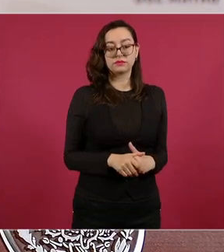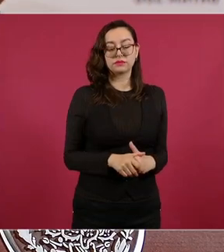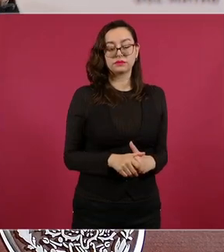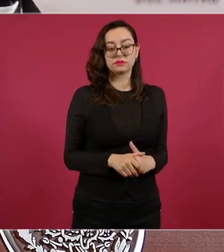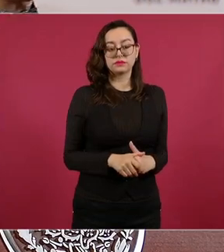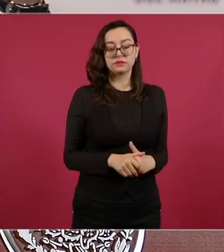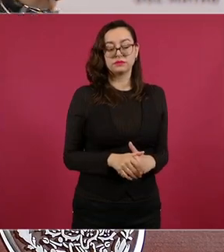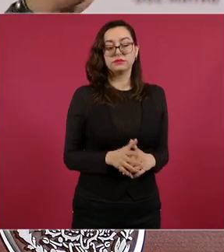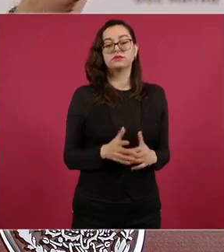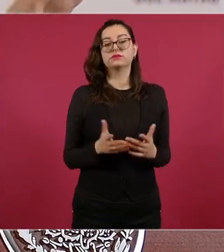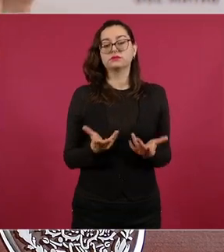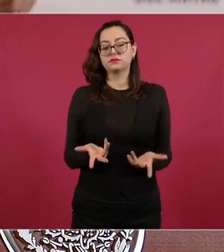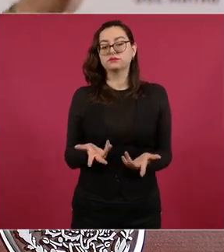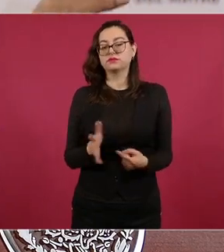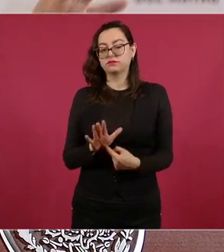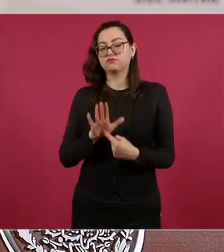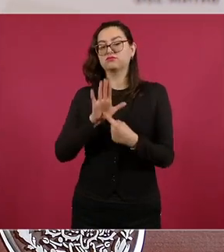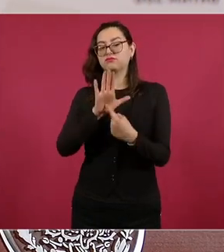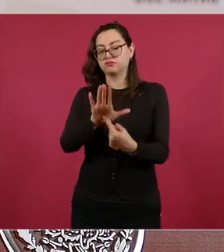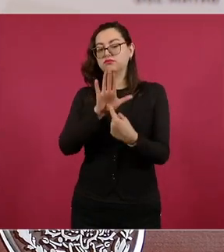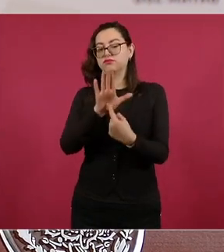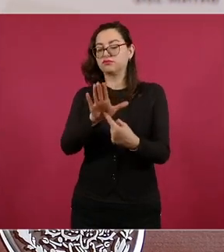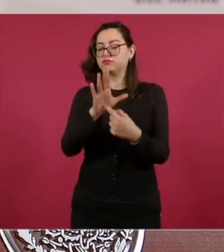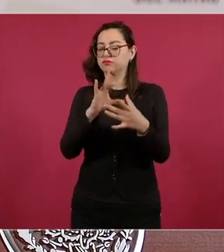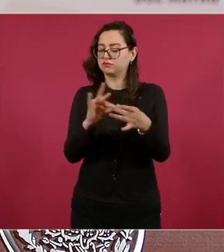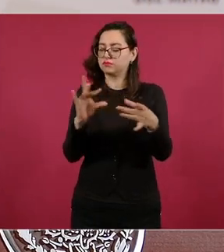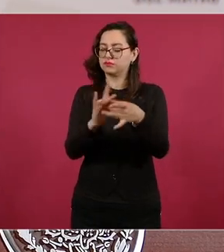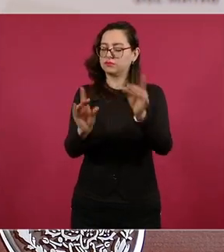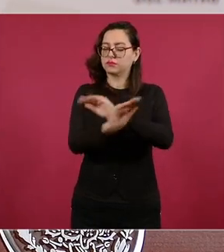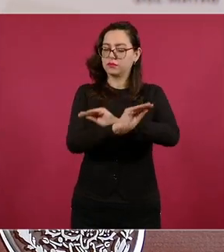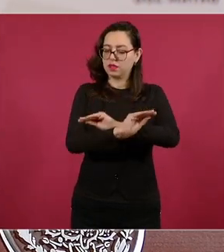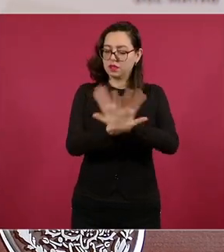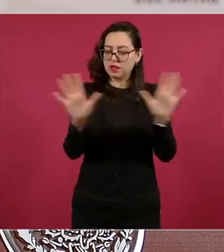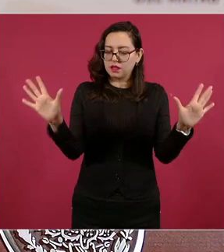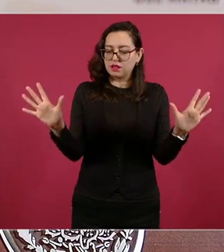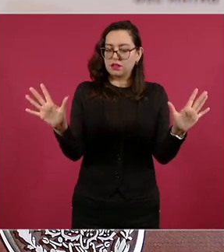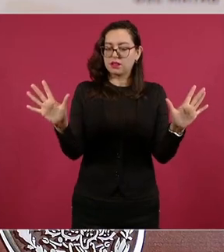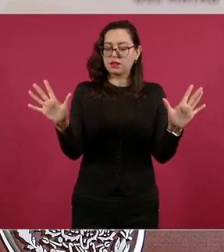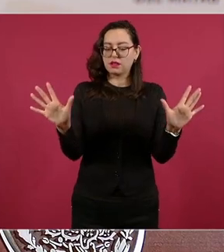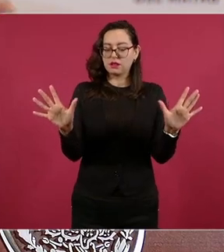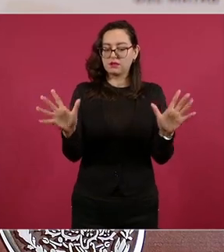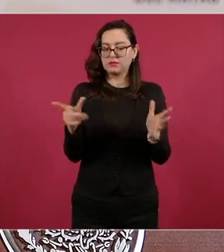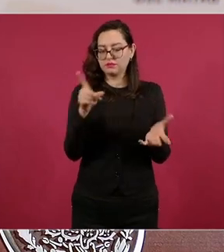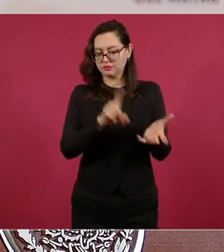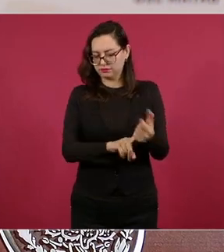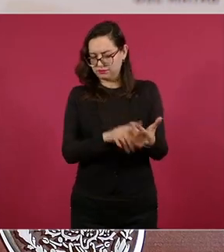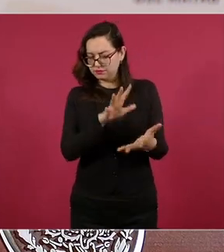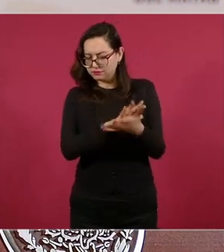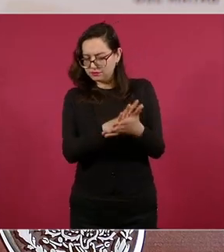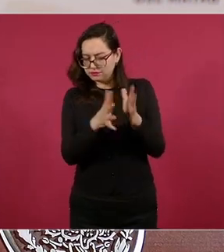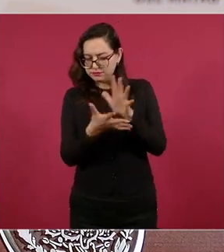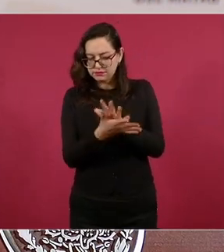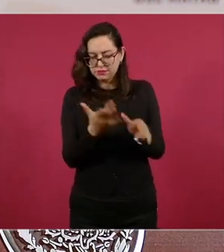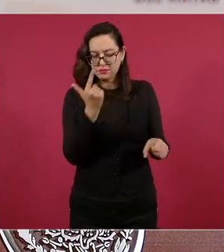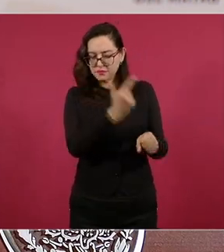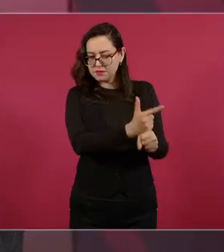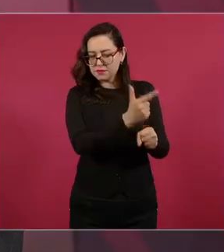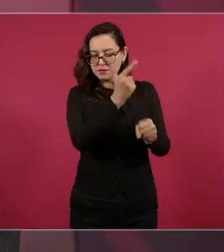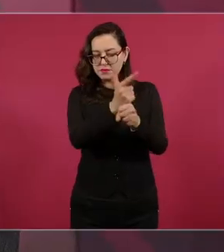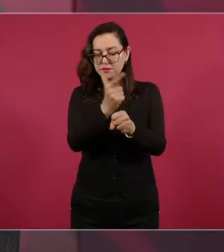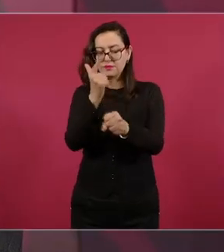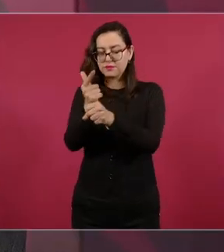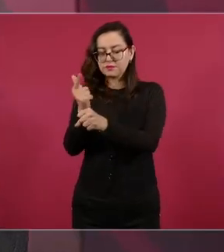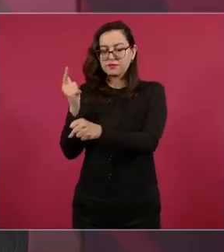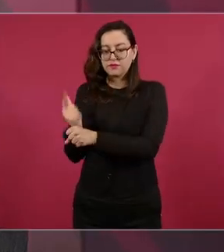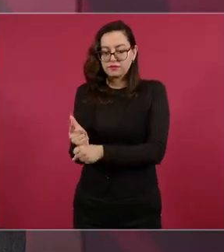poner de manifiesto ciertas cosas, las complicidades que